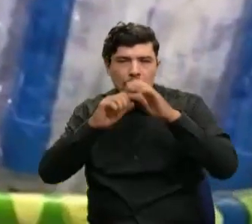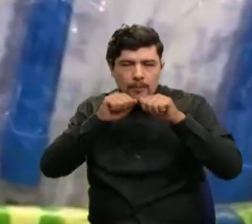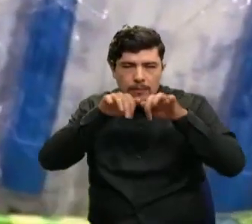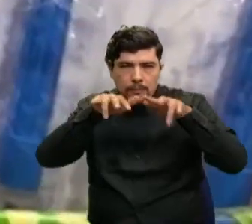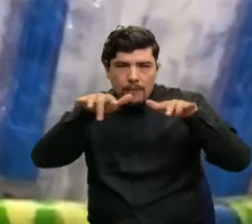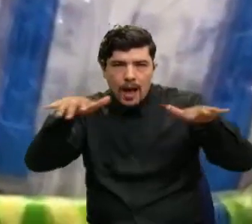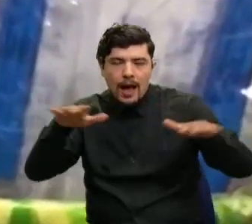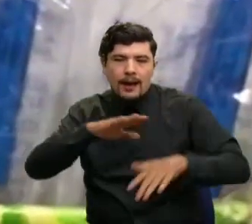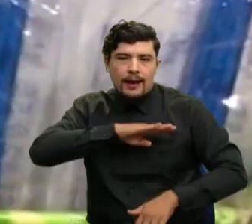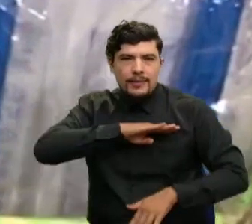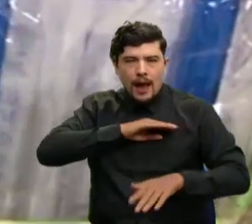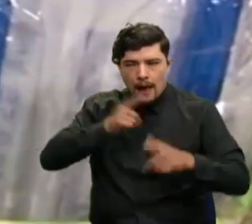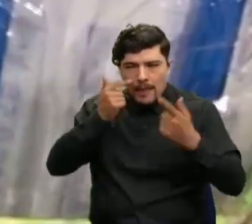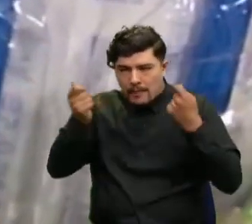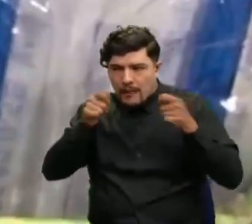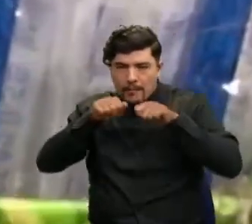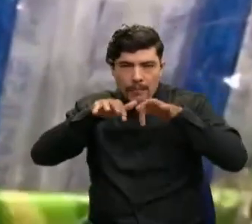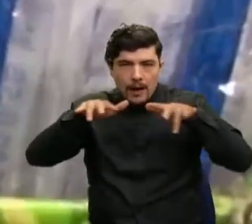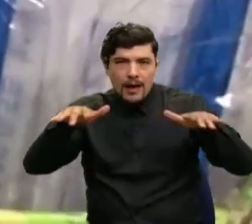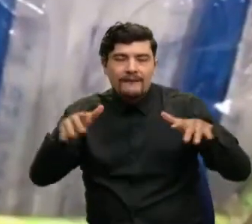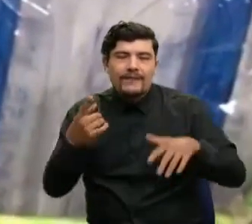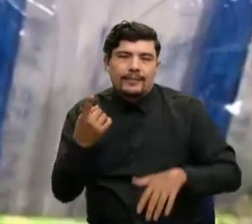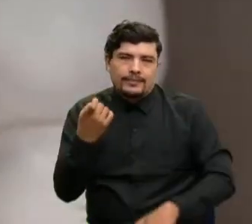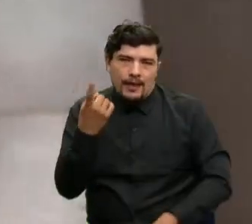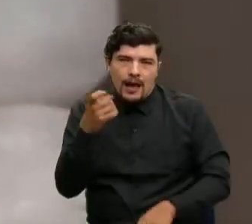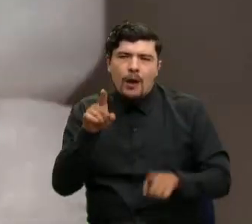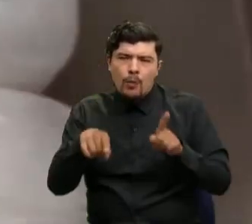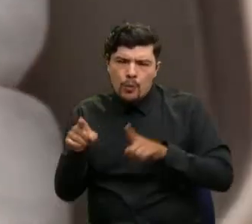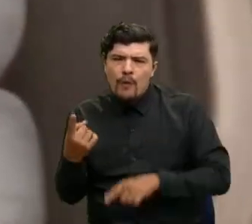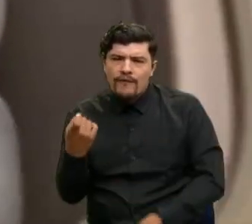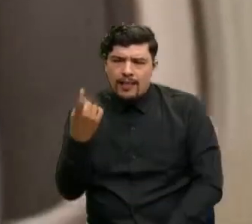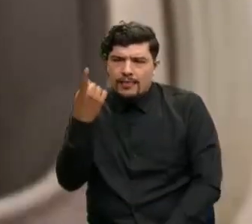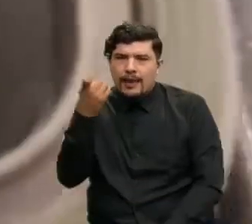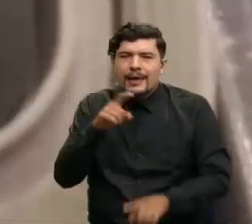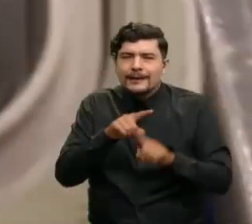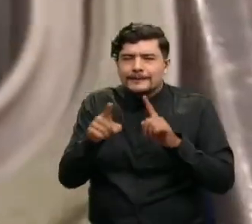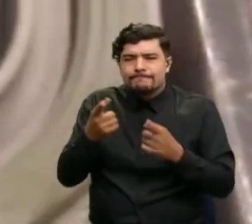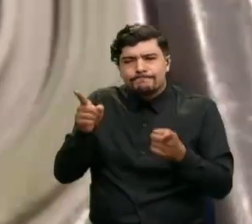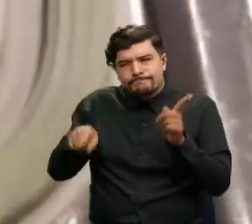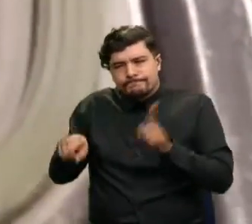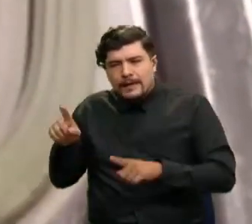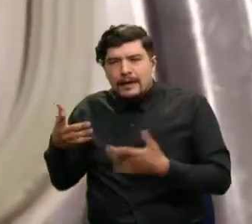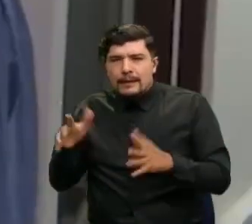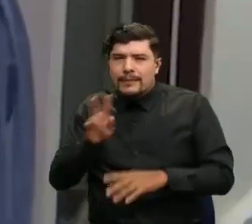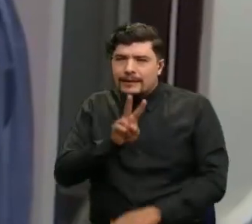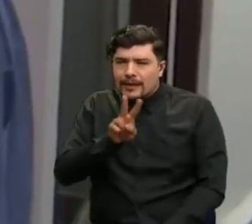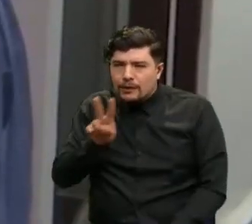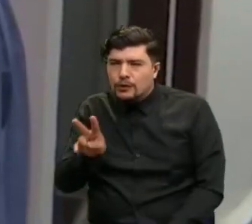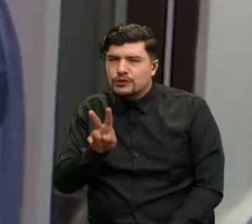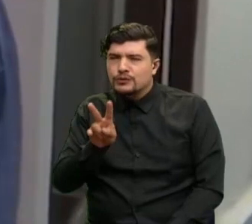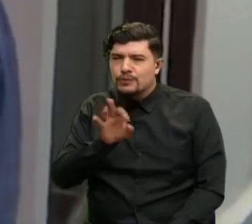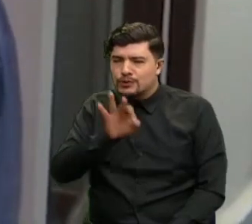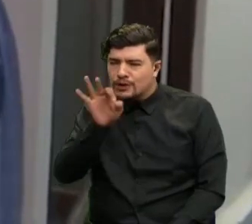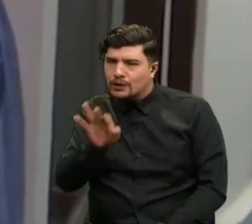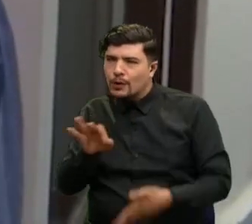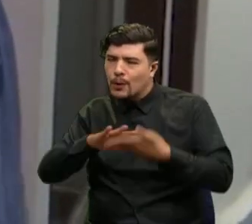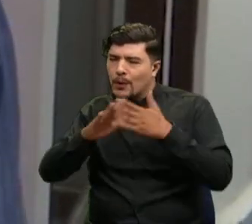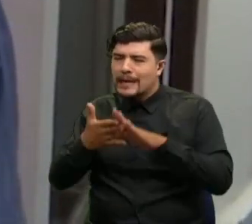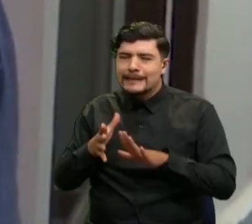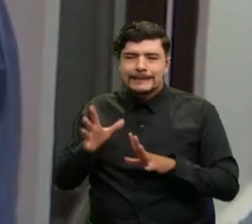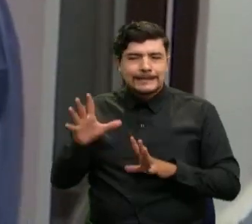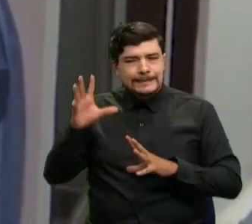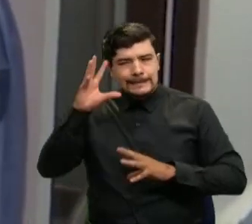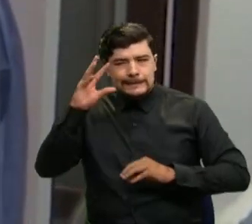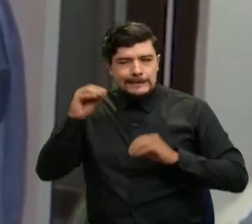falta, Diana. Nosotros estamos viendo todavía una resistencia que está aproximadamente entre el 20-22% de la población. Yo le mando